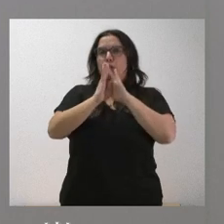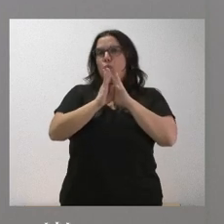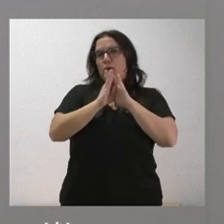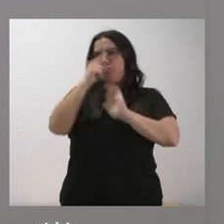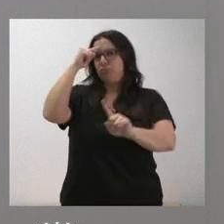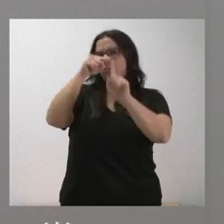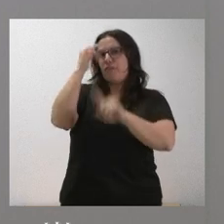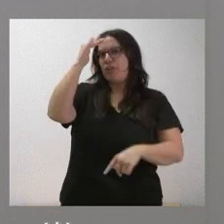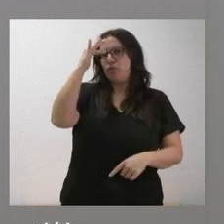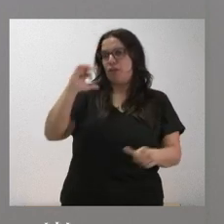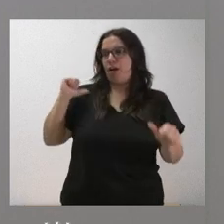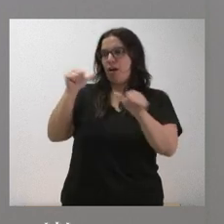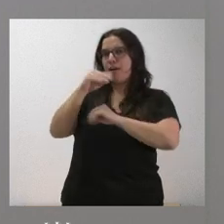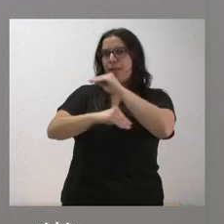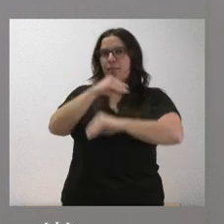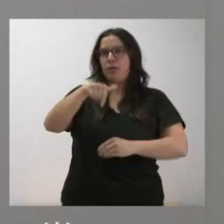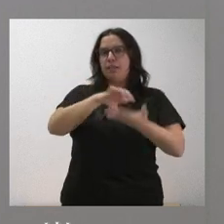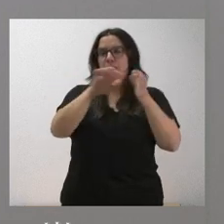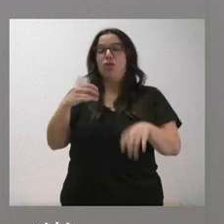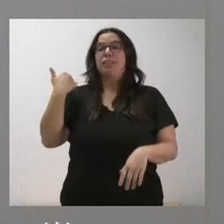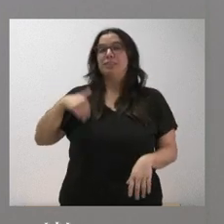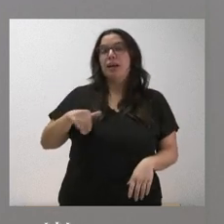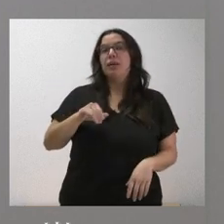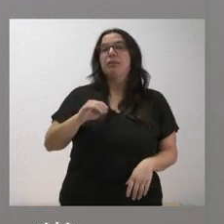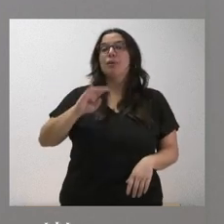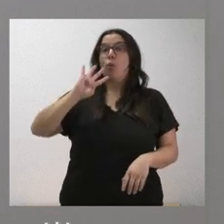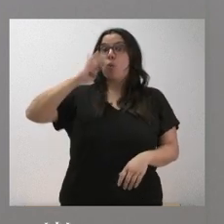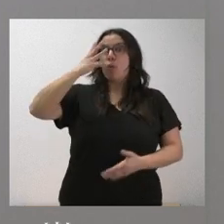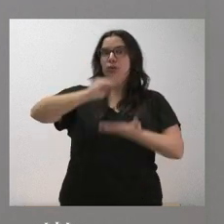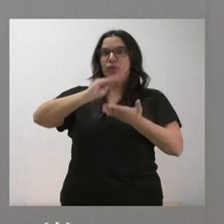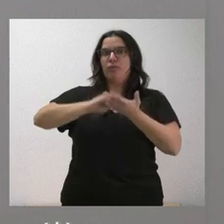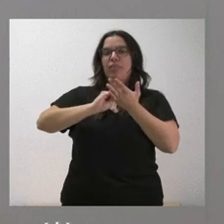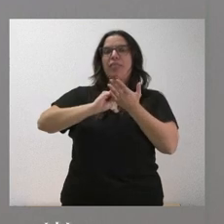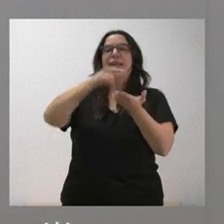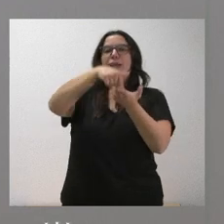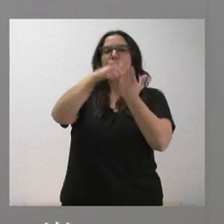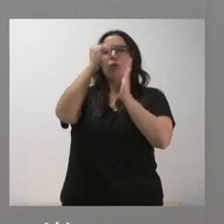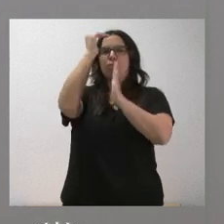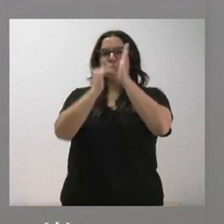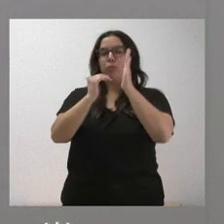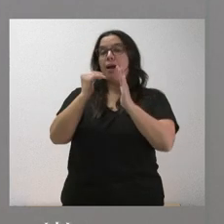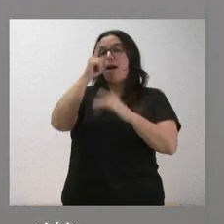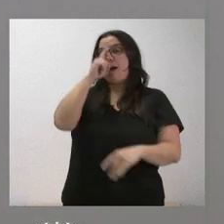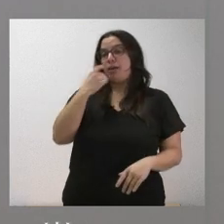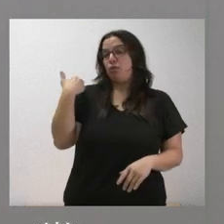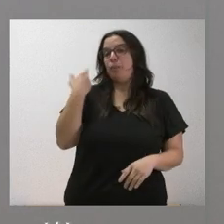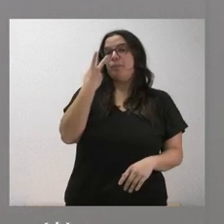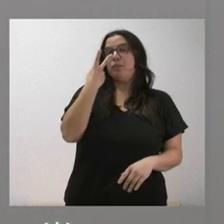la comunidad de Castilla de León hacemos la cuarta bajada de impuestos desde el año 2000